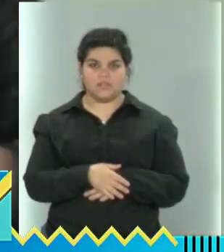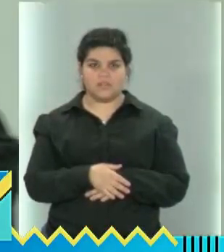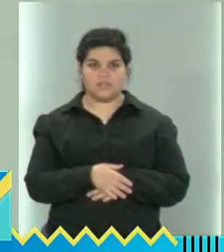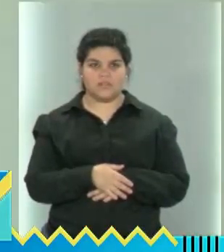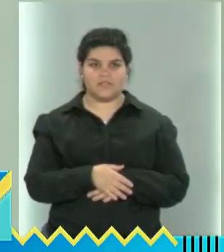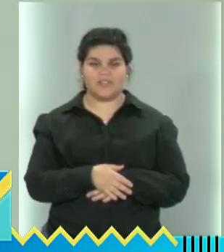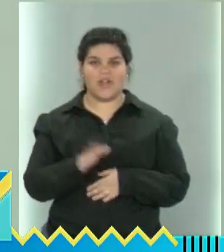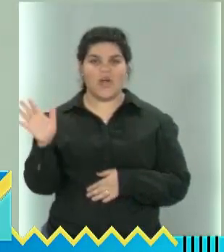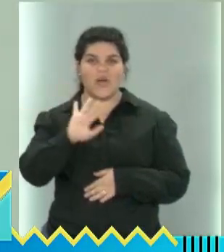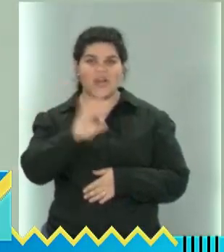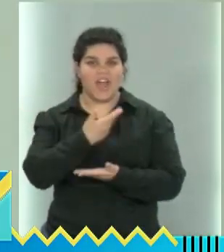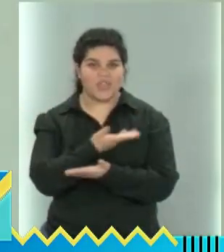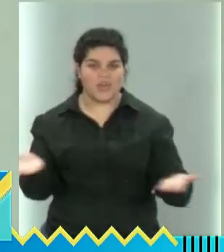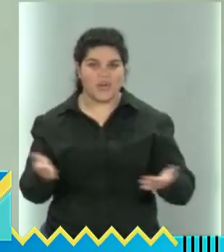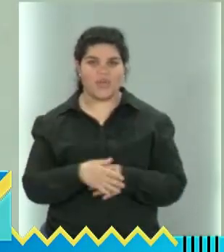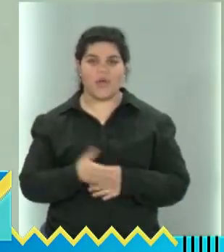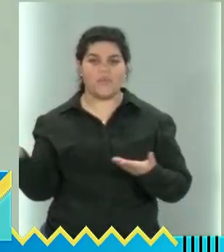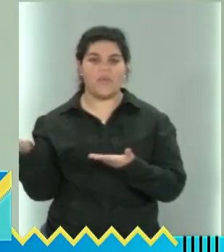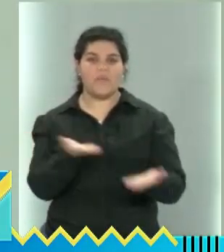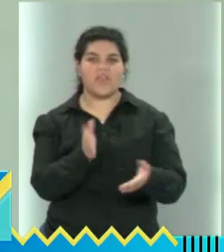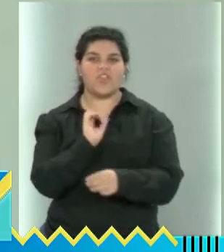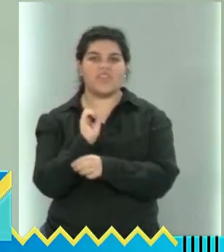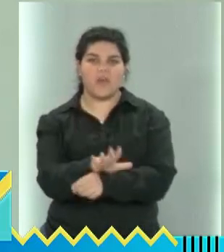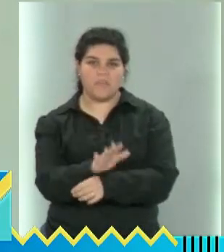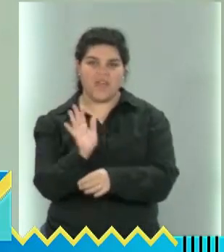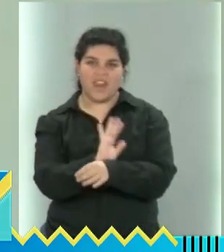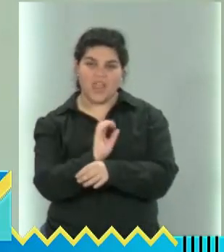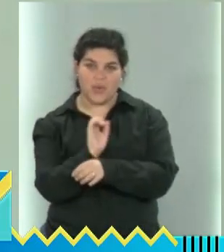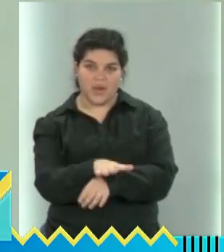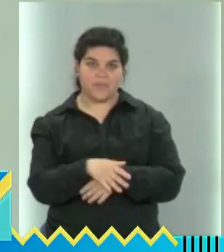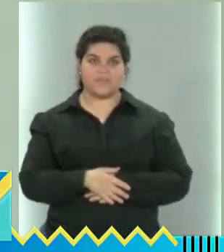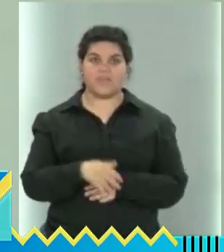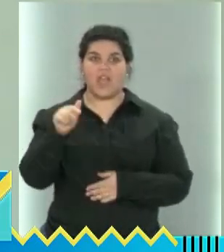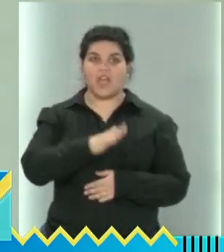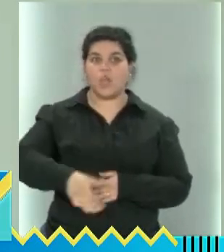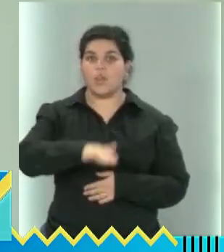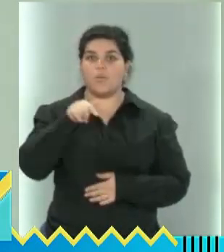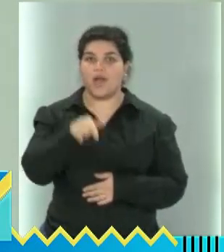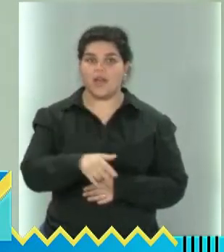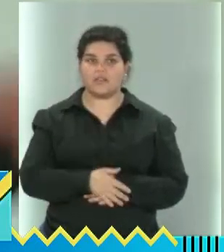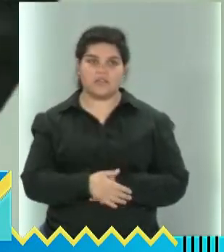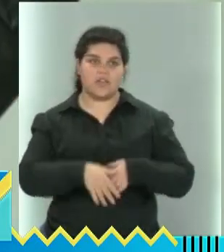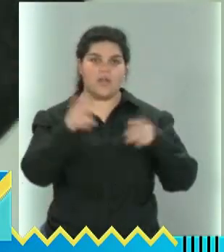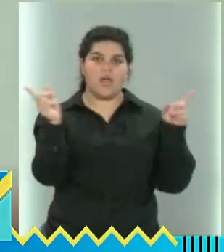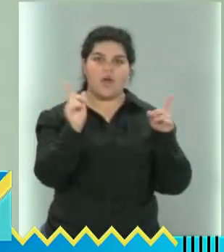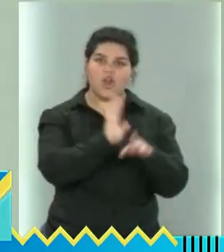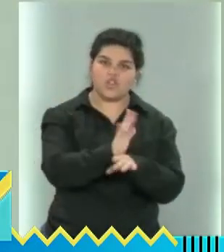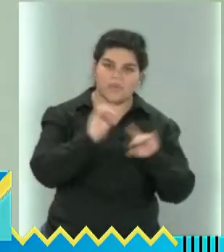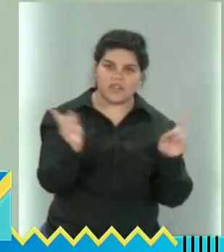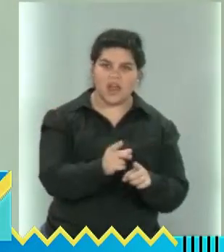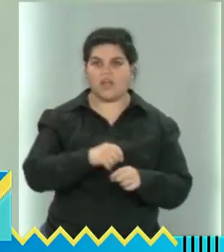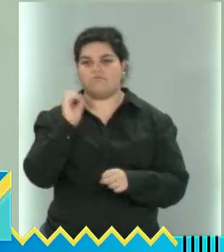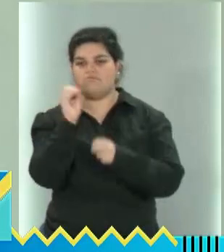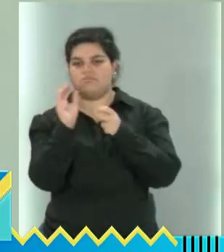Hola a todos, bienvenidos al de película del Distintos Parecidos. Un espacio donde vamos a ver cortometrajes, videoclips,